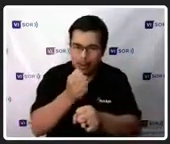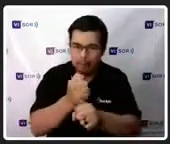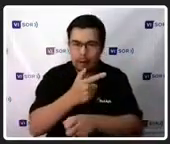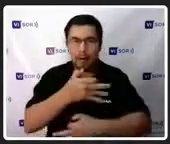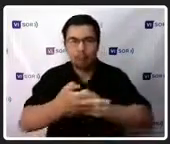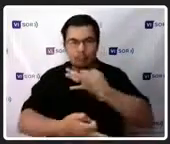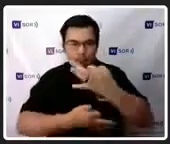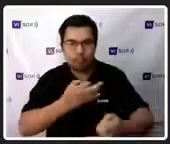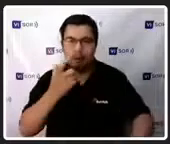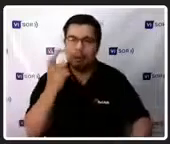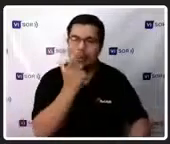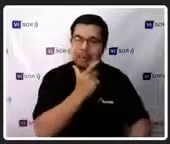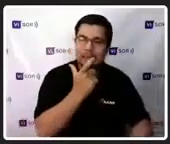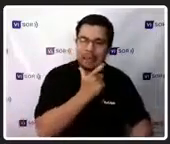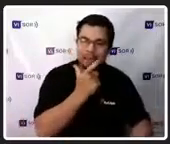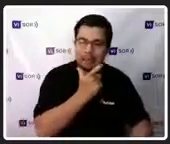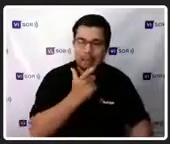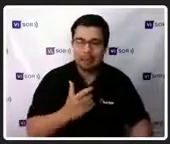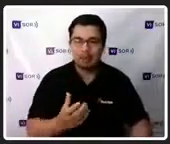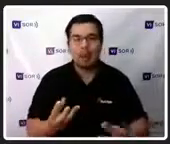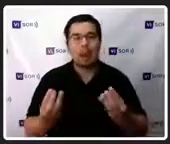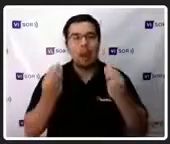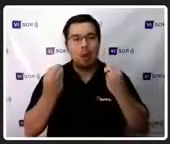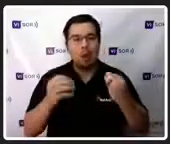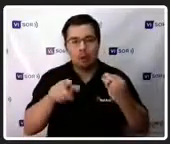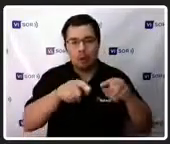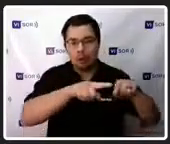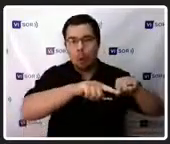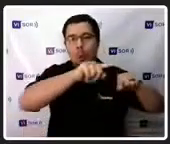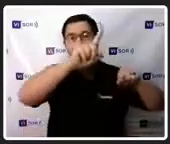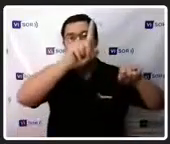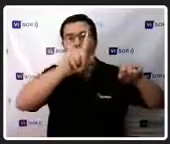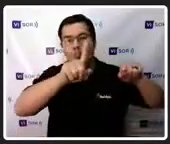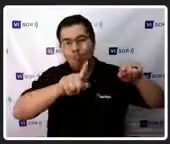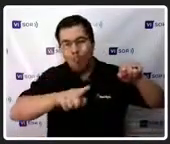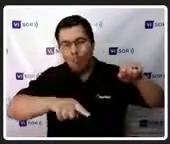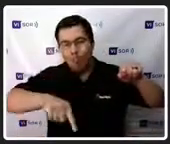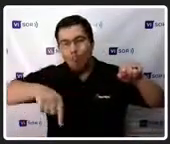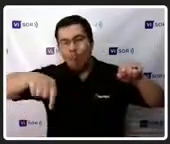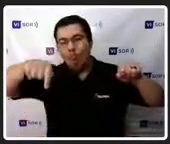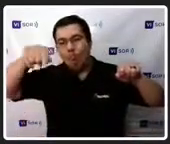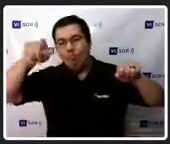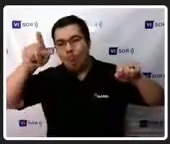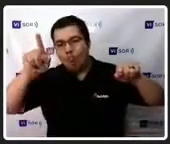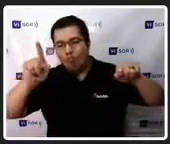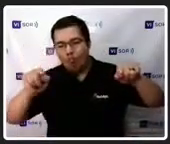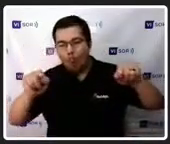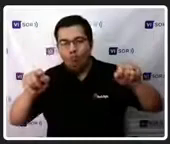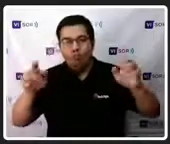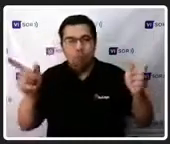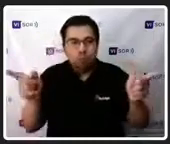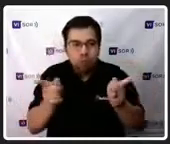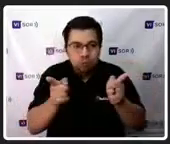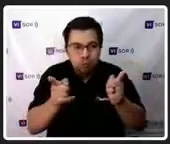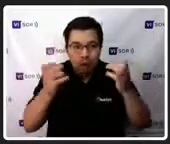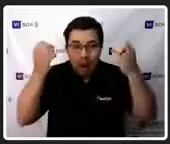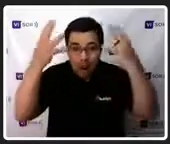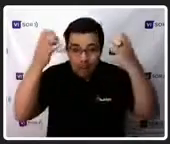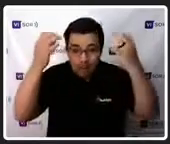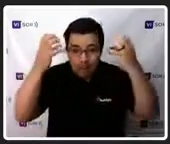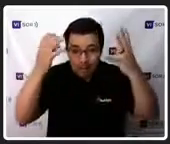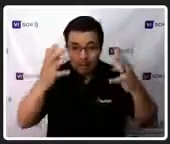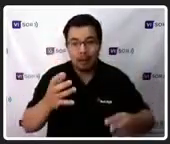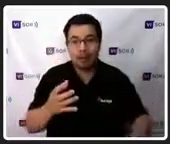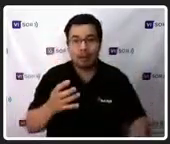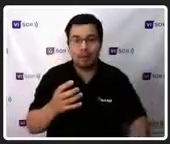que obviamente tu curva de aprendizaje se achique y tú aprendas más rápido y no metas las patas. Muchas veces me pasó a mí. Esa es como